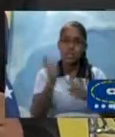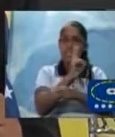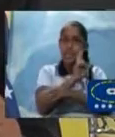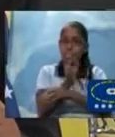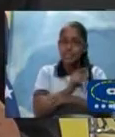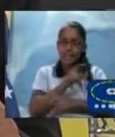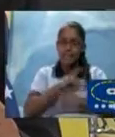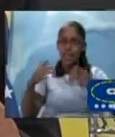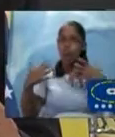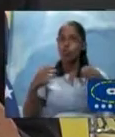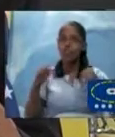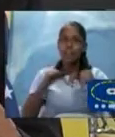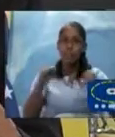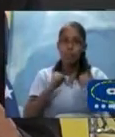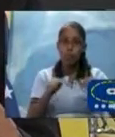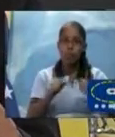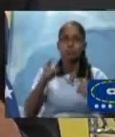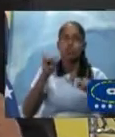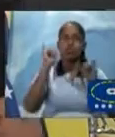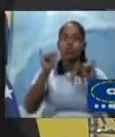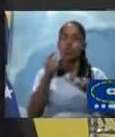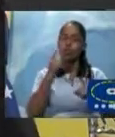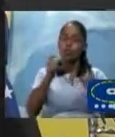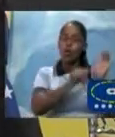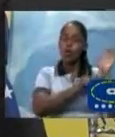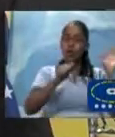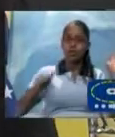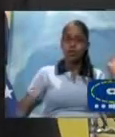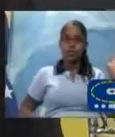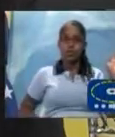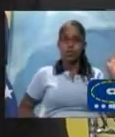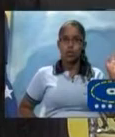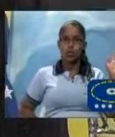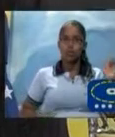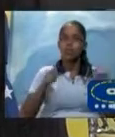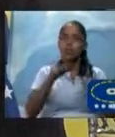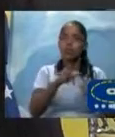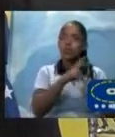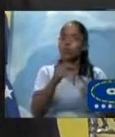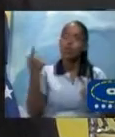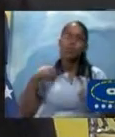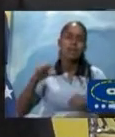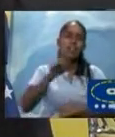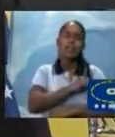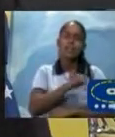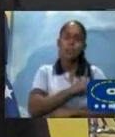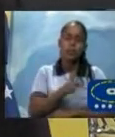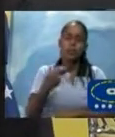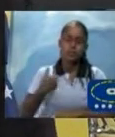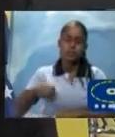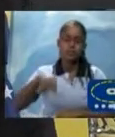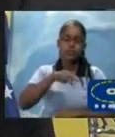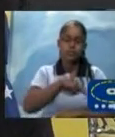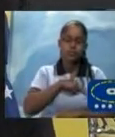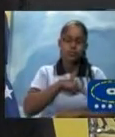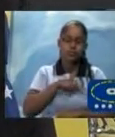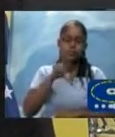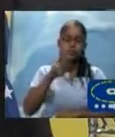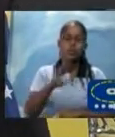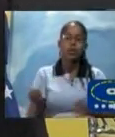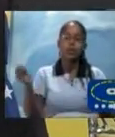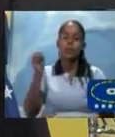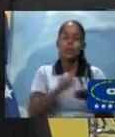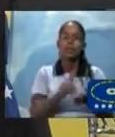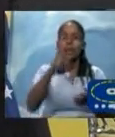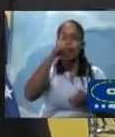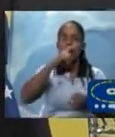esto, y esto lo dijo el Señor Jesucristo. Usted no tenga temor. Nosotros dos veces al